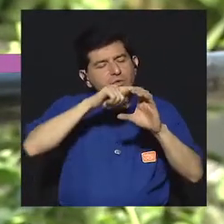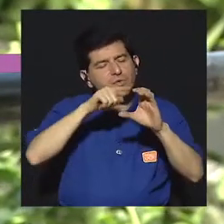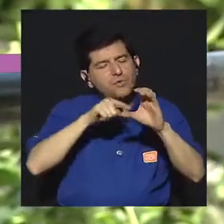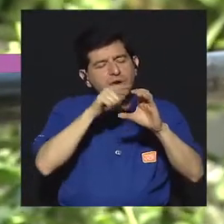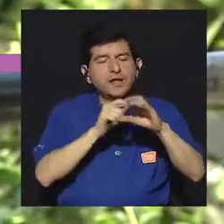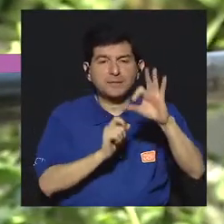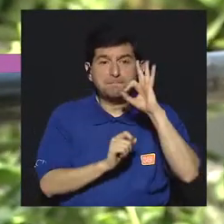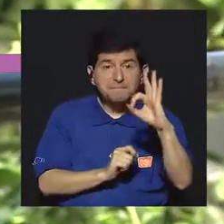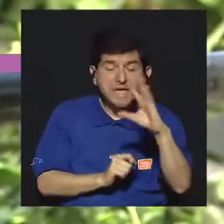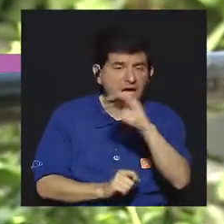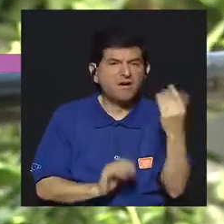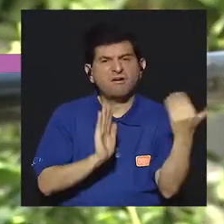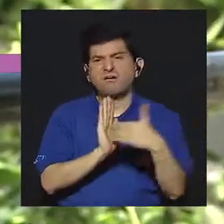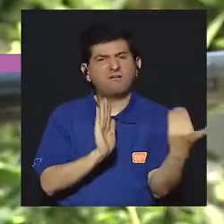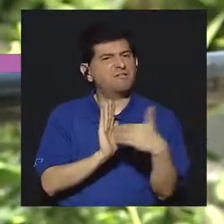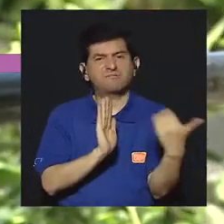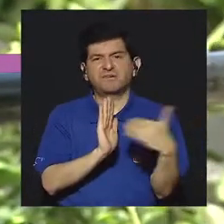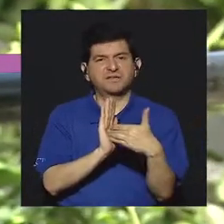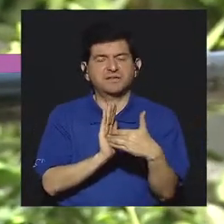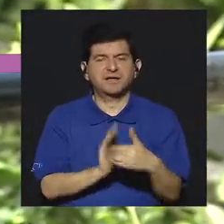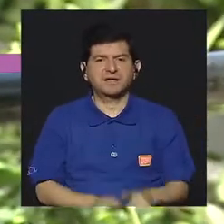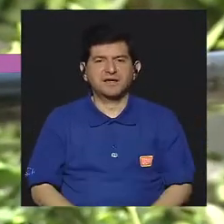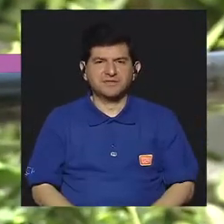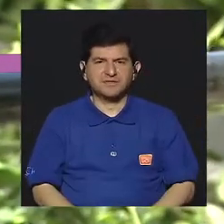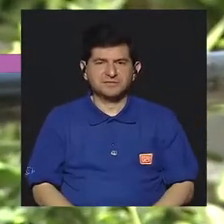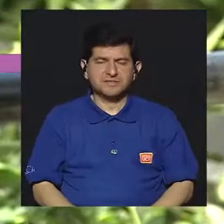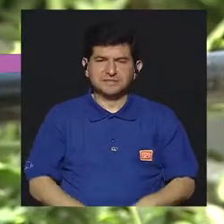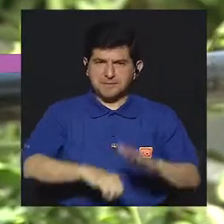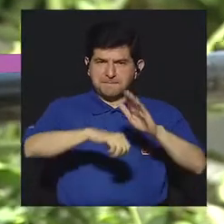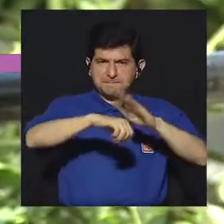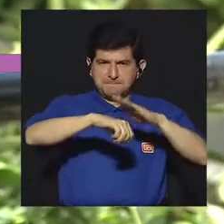interno están bien o hay un daño. Entonces, nos devuelve